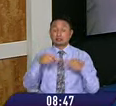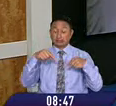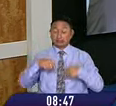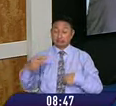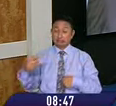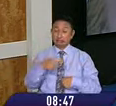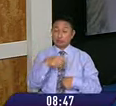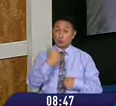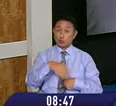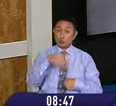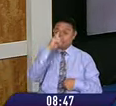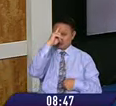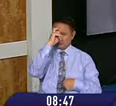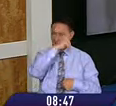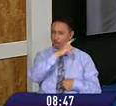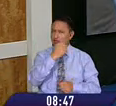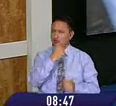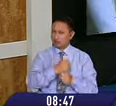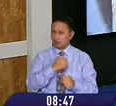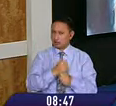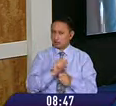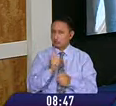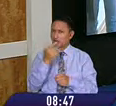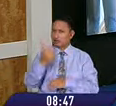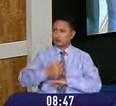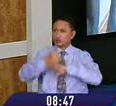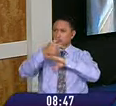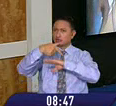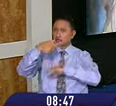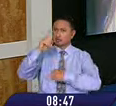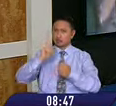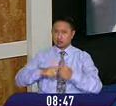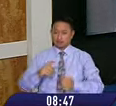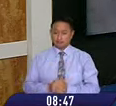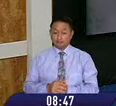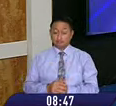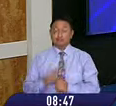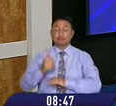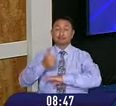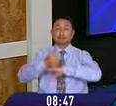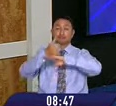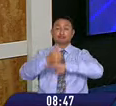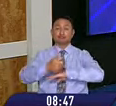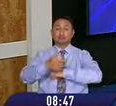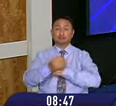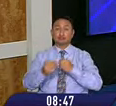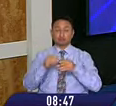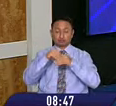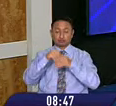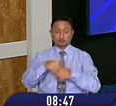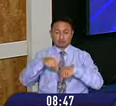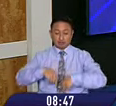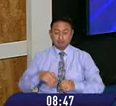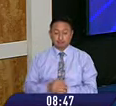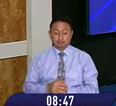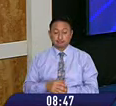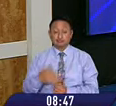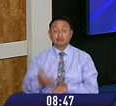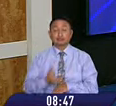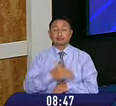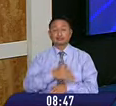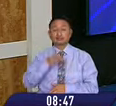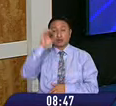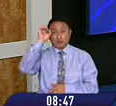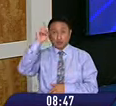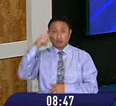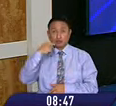el primer personero de la ciudad, su posesión ya efectiva en su oficina, antes de las declaraciones, en la cual